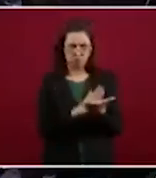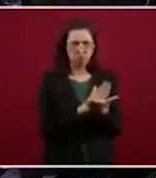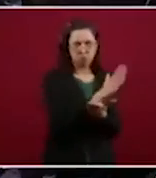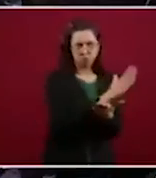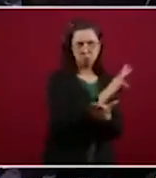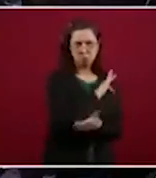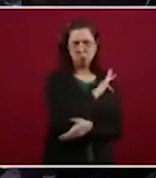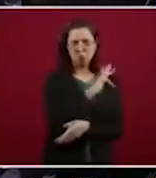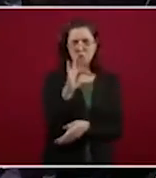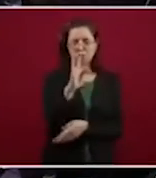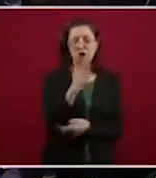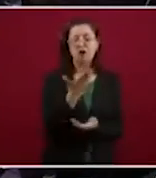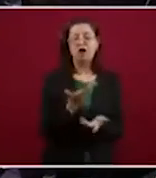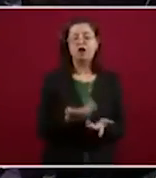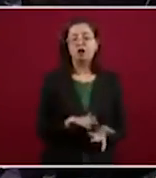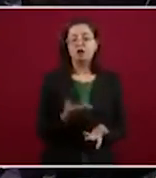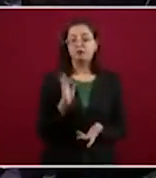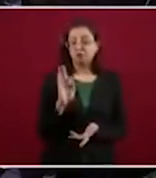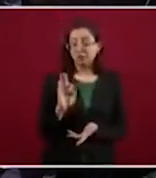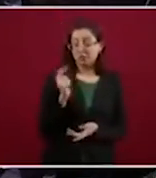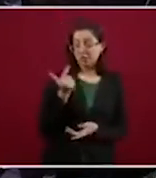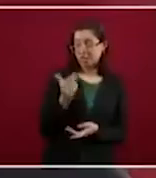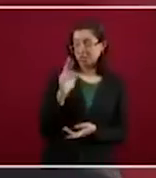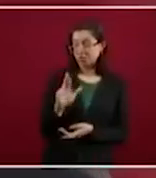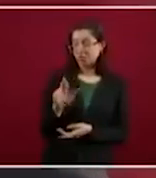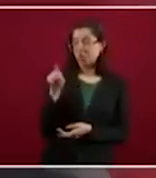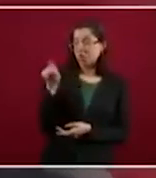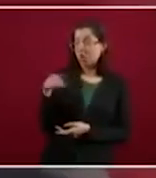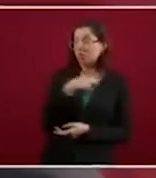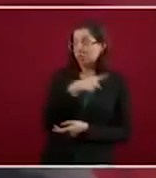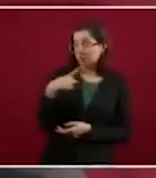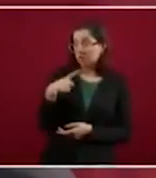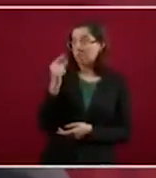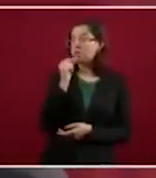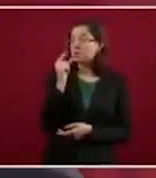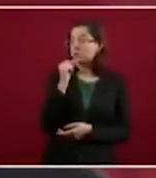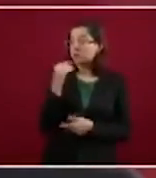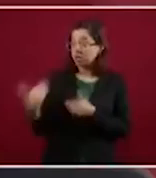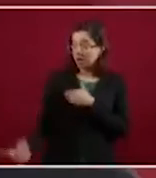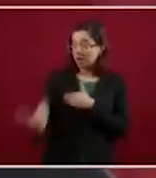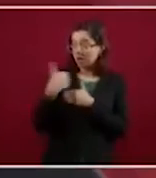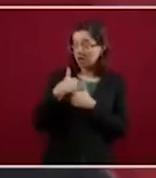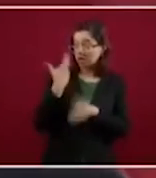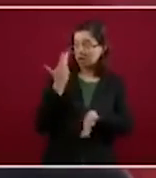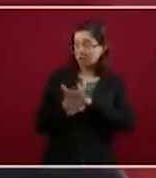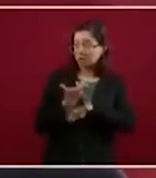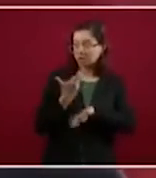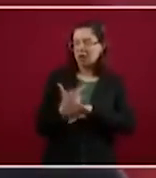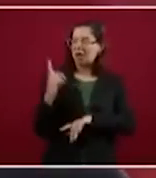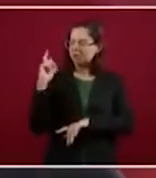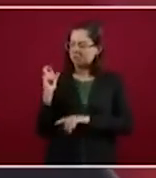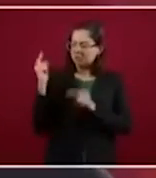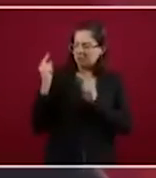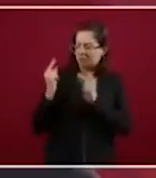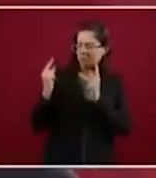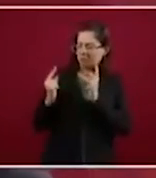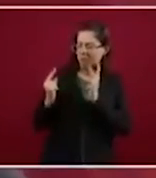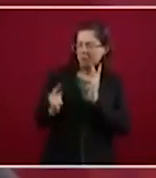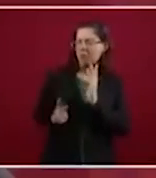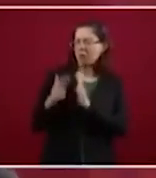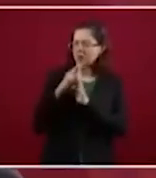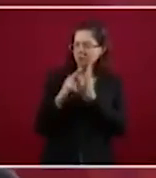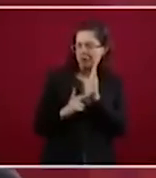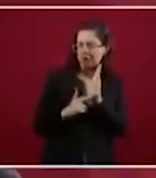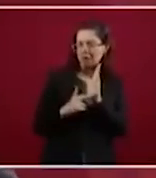General de la República de México estima que debe enviar agentes a Estados Unidos que no estén armados, etcétera, etcétera, con las